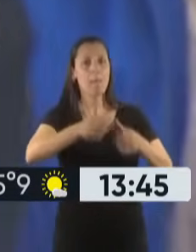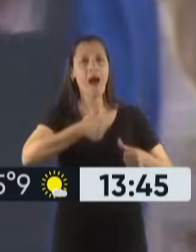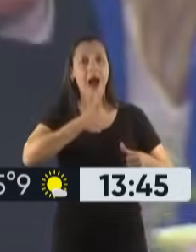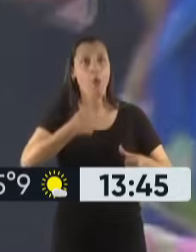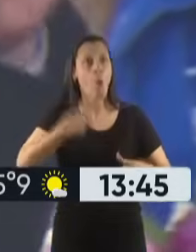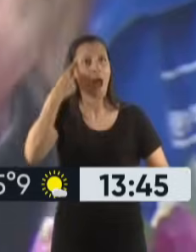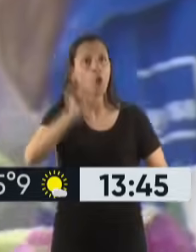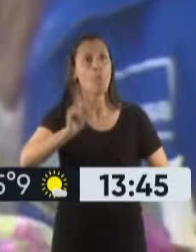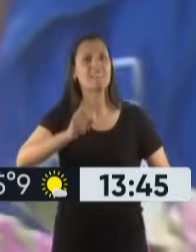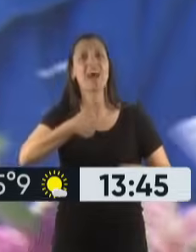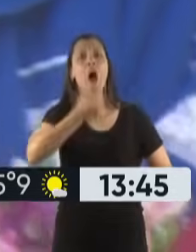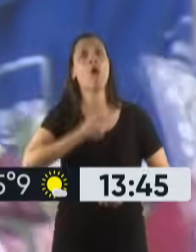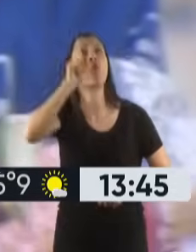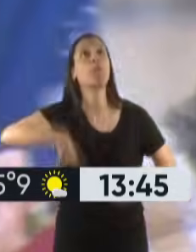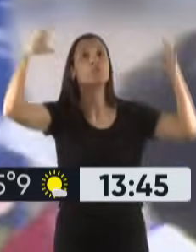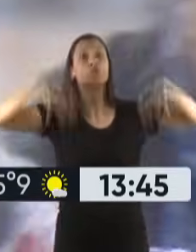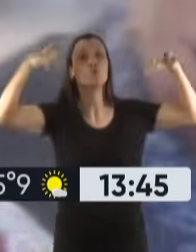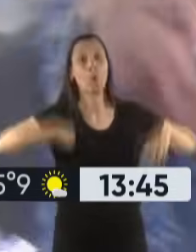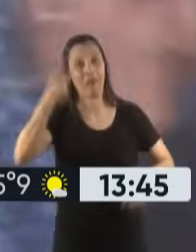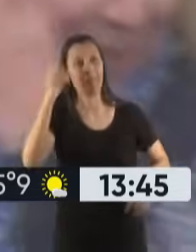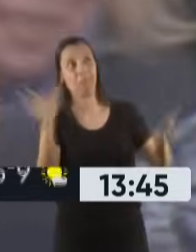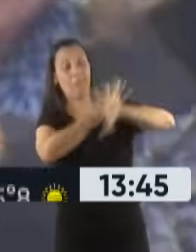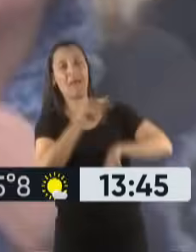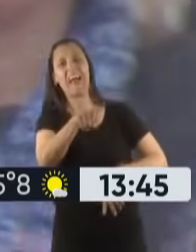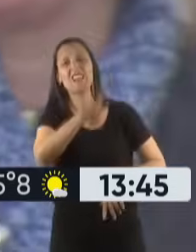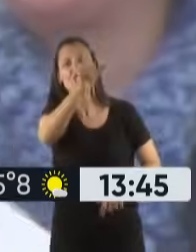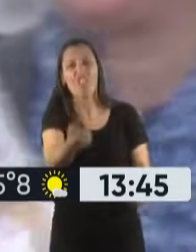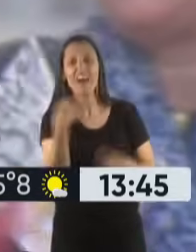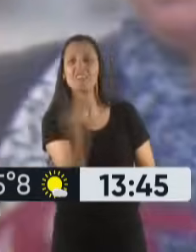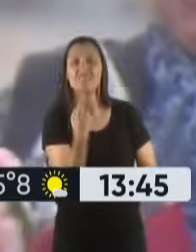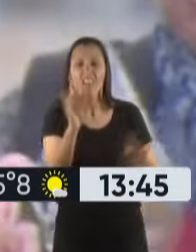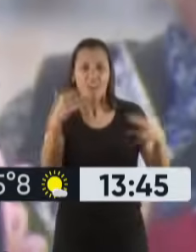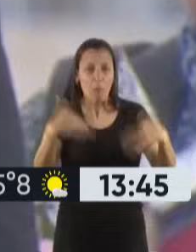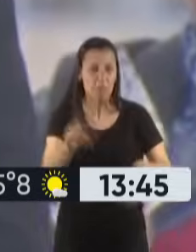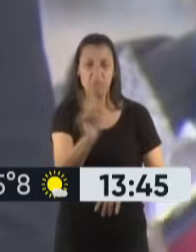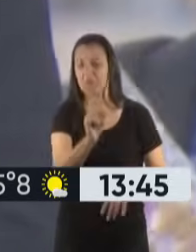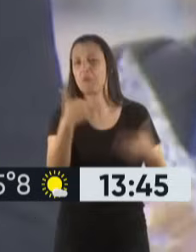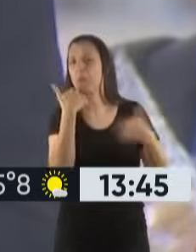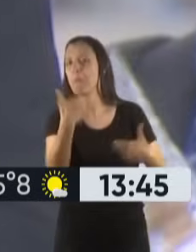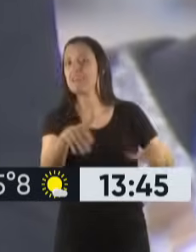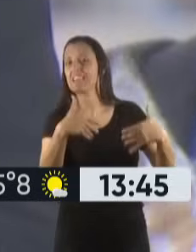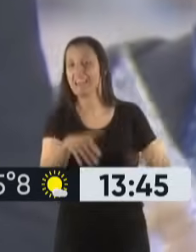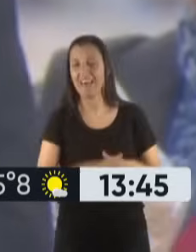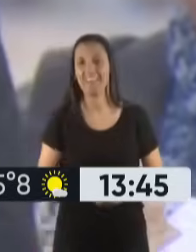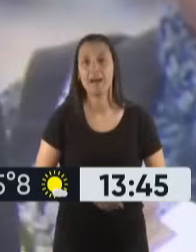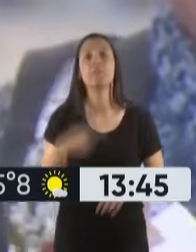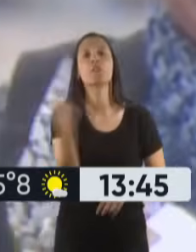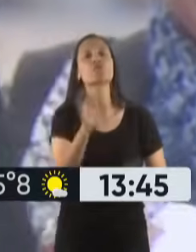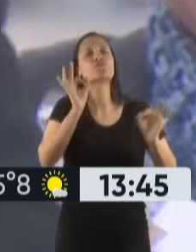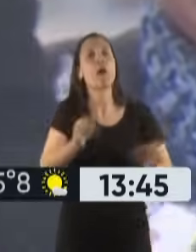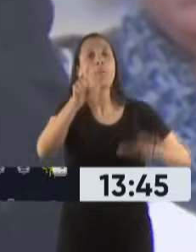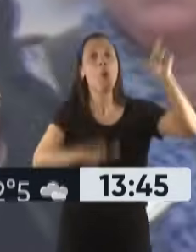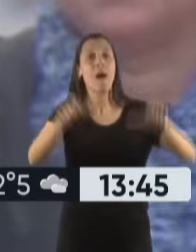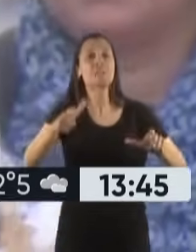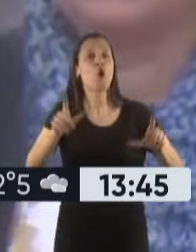venía de arriba, pero igual eso no nos complica la vida, no nos complica la vida. Si hay algo que sabemos los peronistas